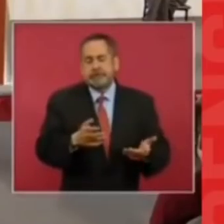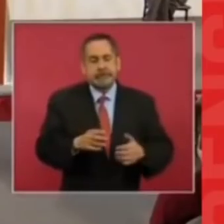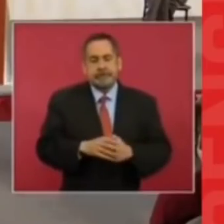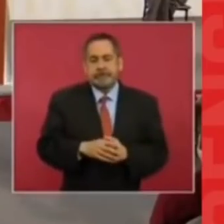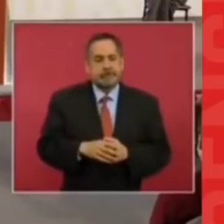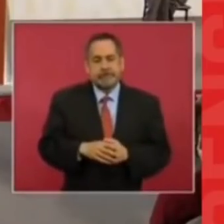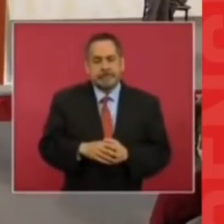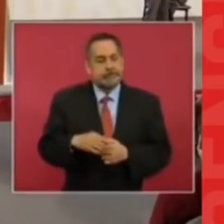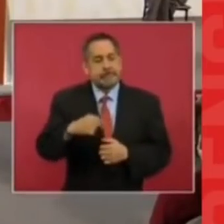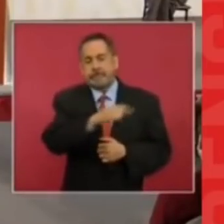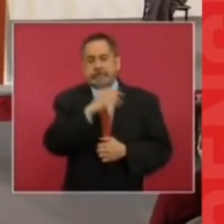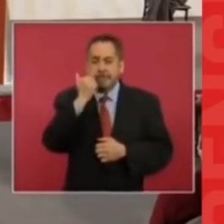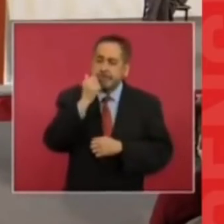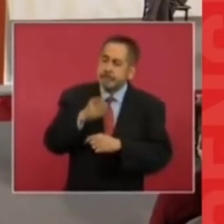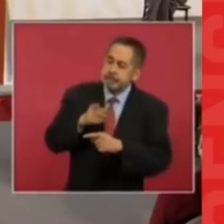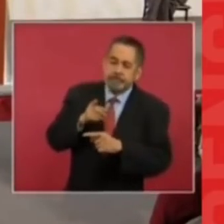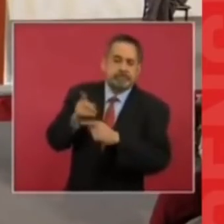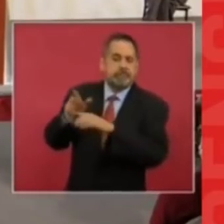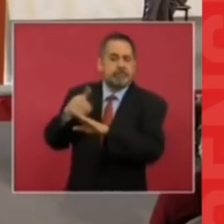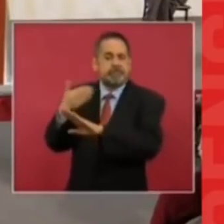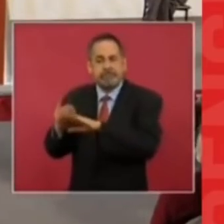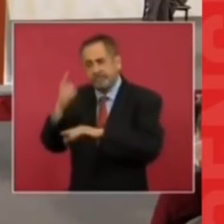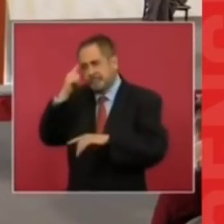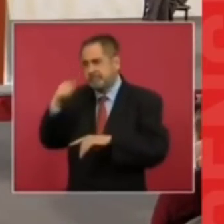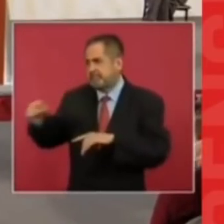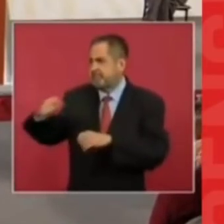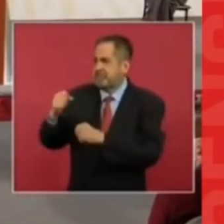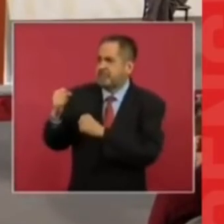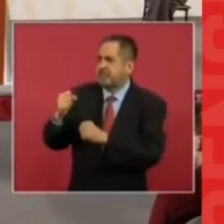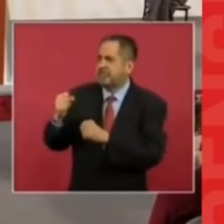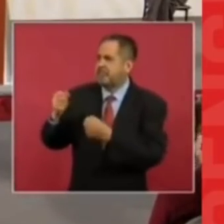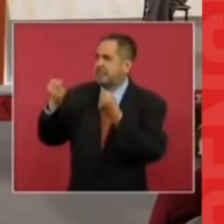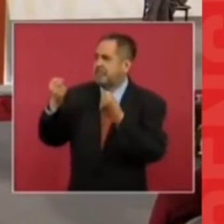de debilitamiento al gobierno.